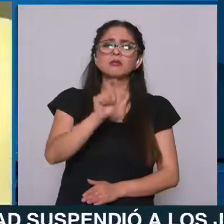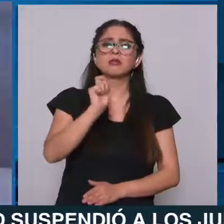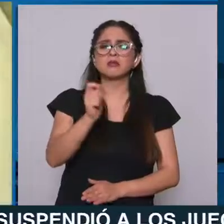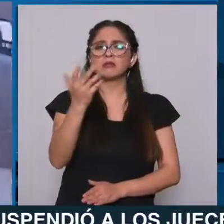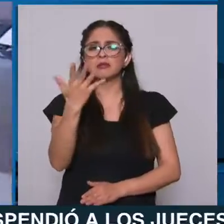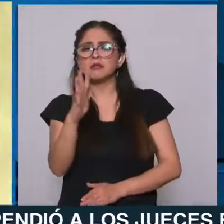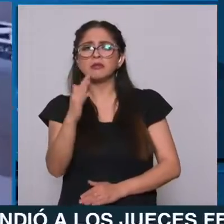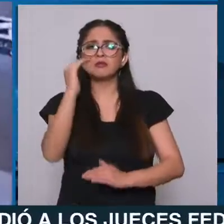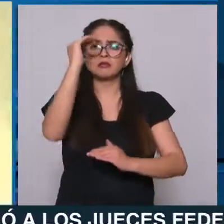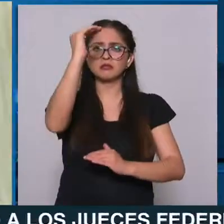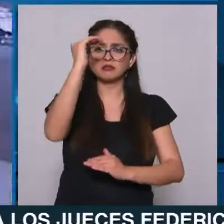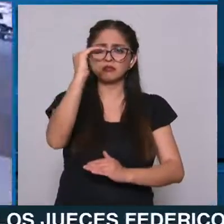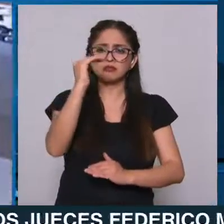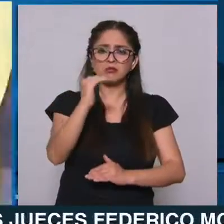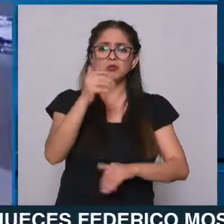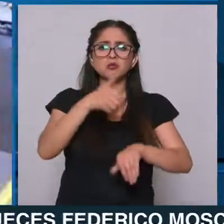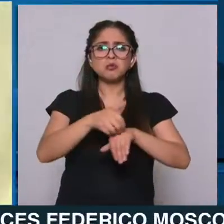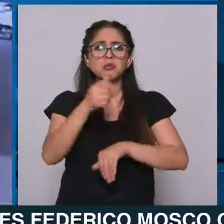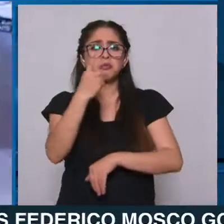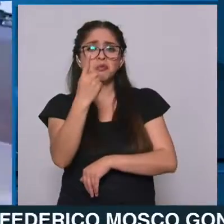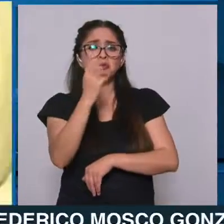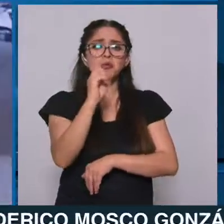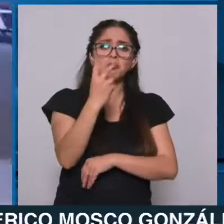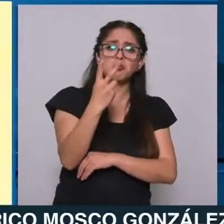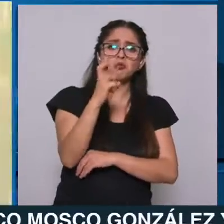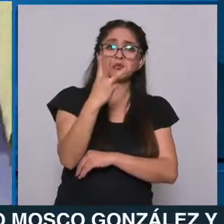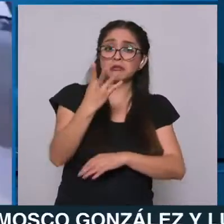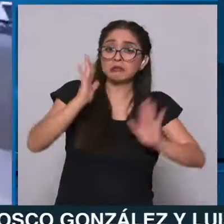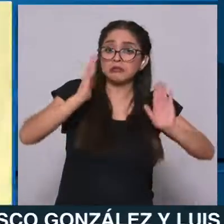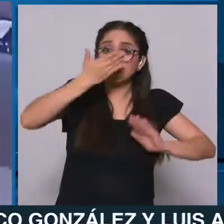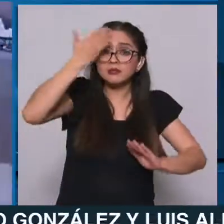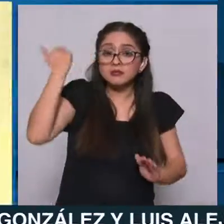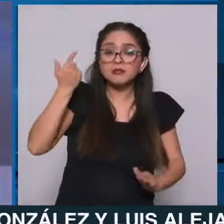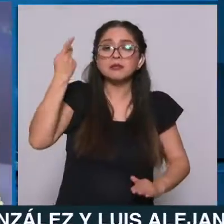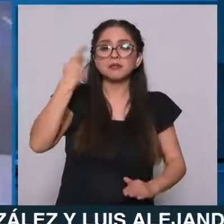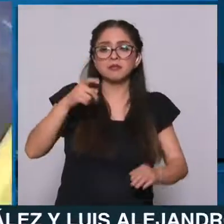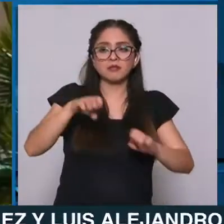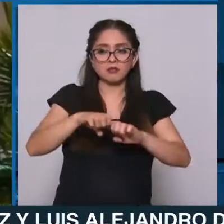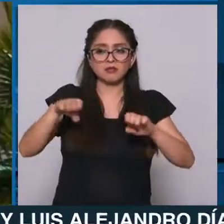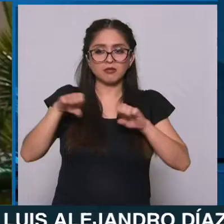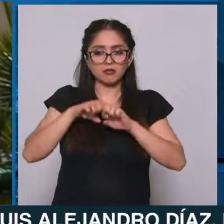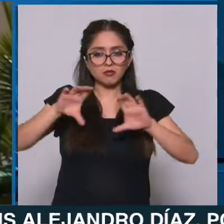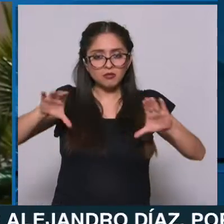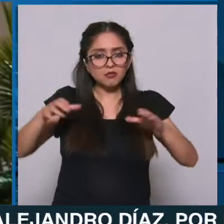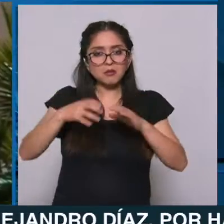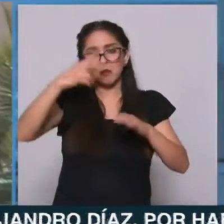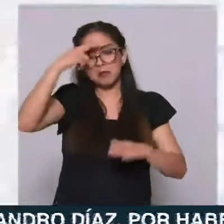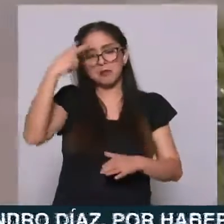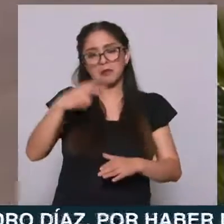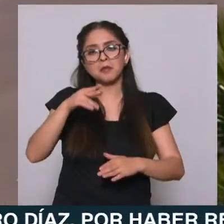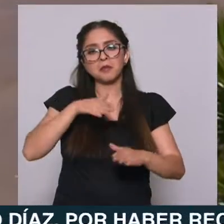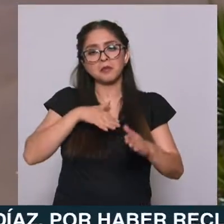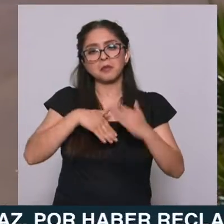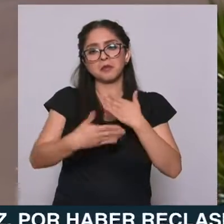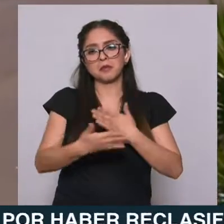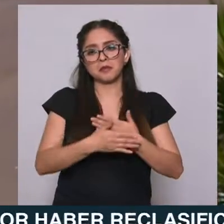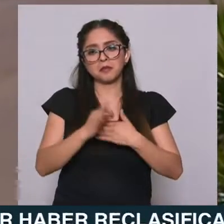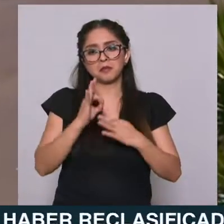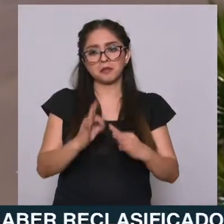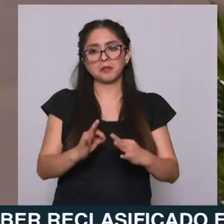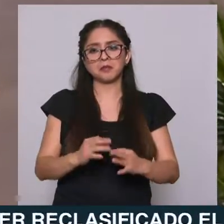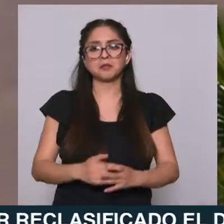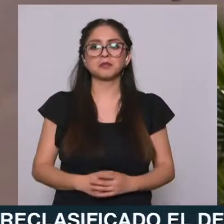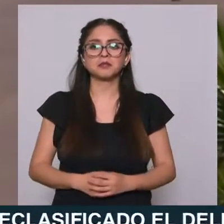3, estamos seguros de ello y bueno, yo creo que va a ser un gran fin de semana para el equipo Force México Racing. Justo, el equipo Force